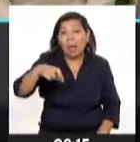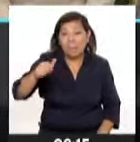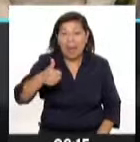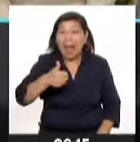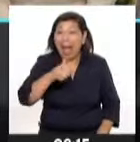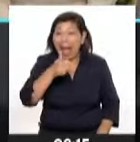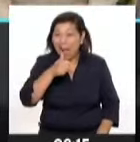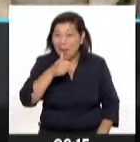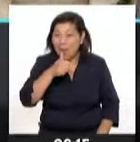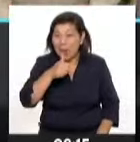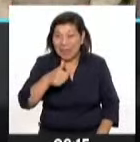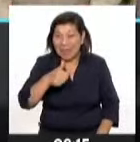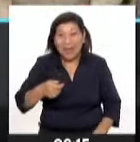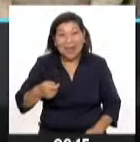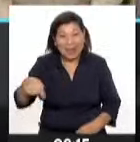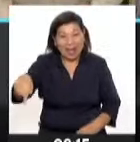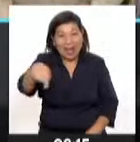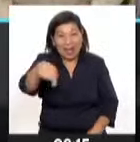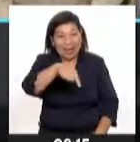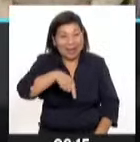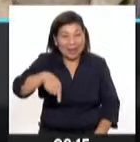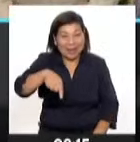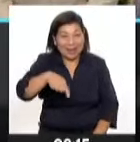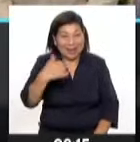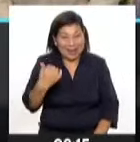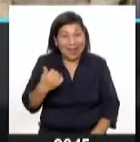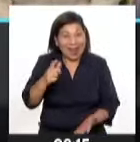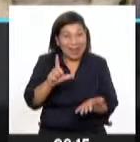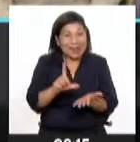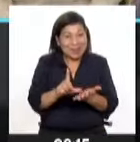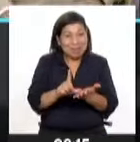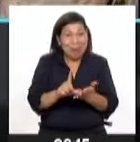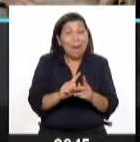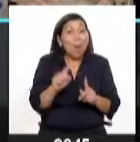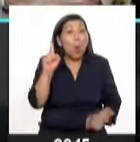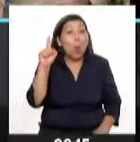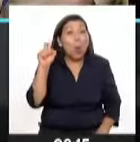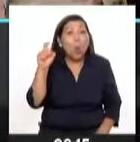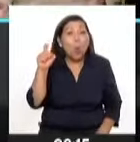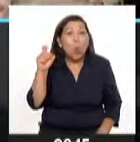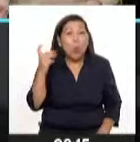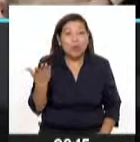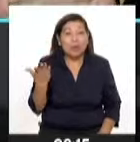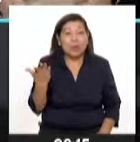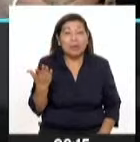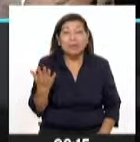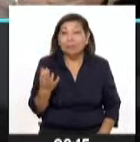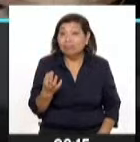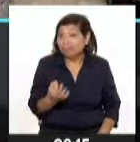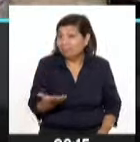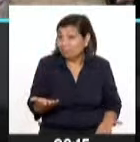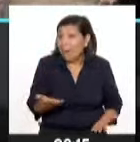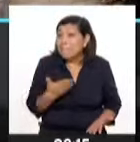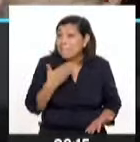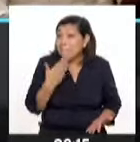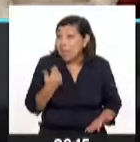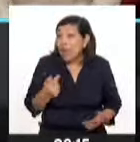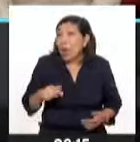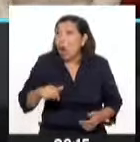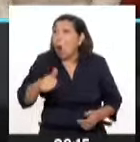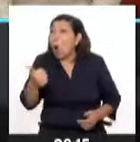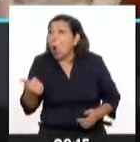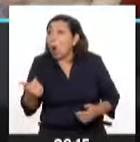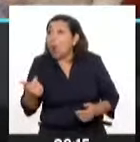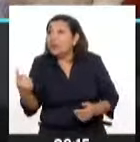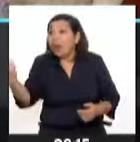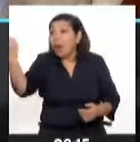que brinda el servicio de agua potable y desagüe en Lima. Y alguien podría venir y decir, bueno, las cosas serían mejor si hubiera competencia,